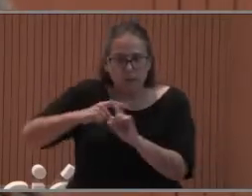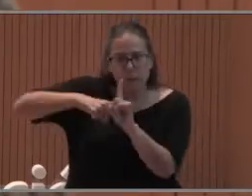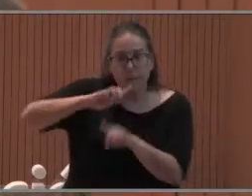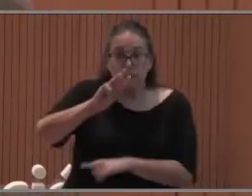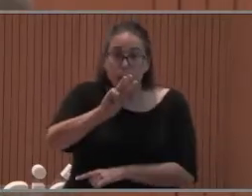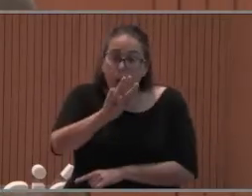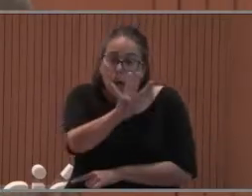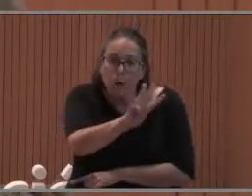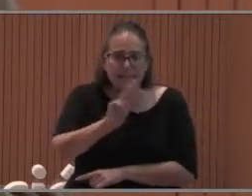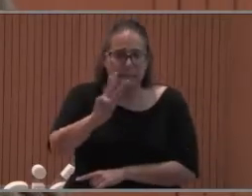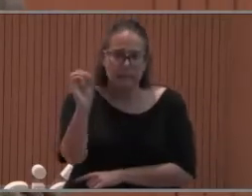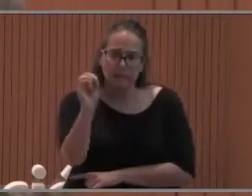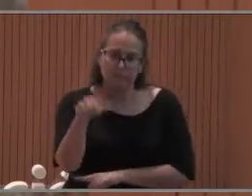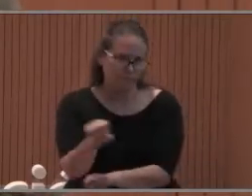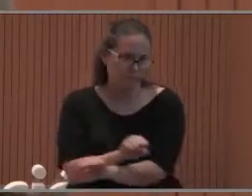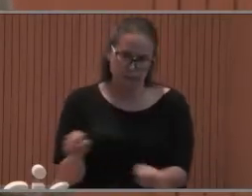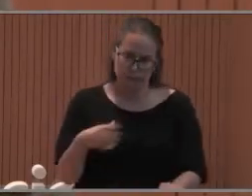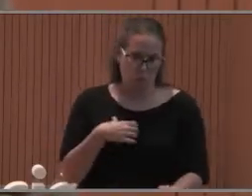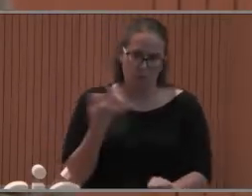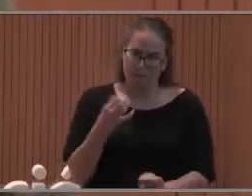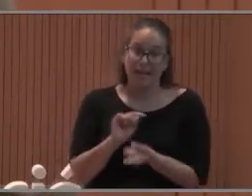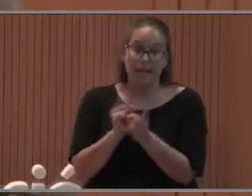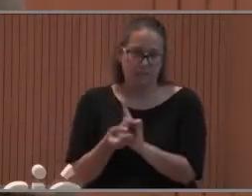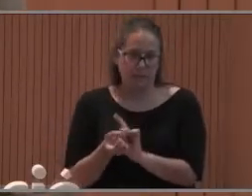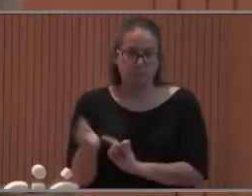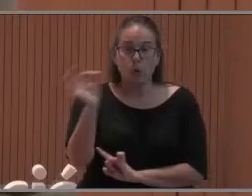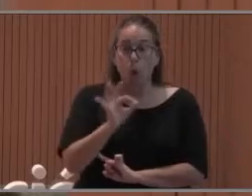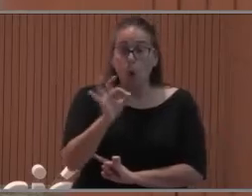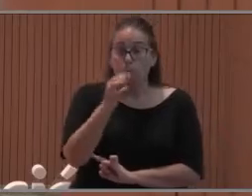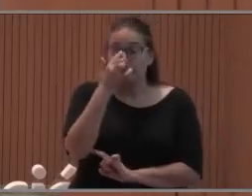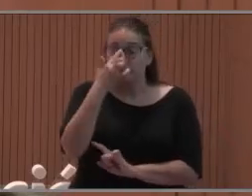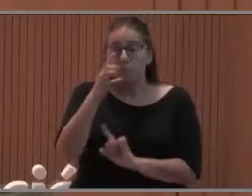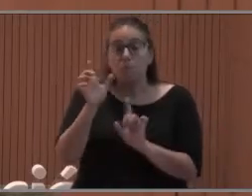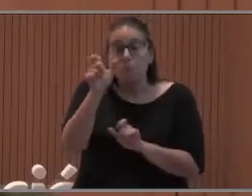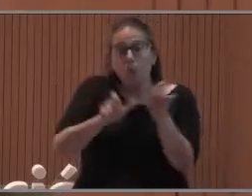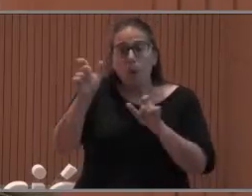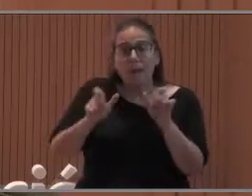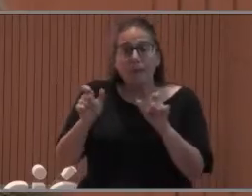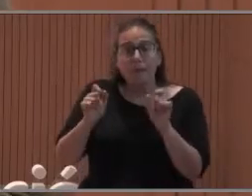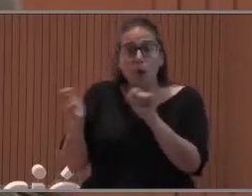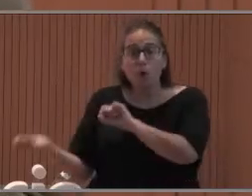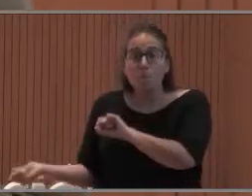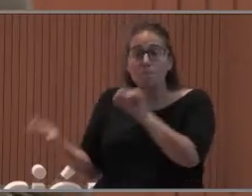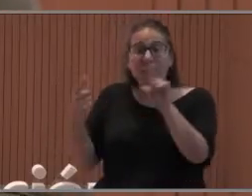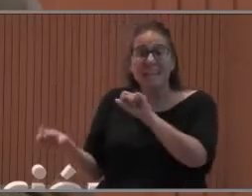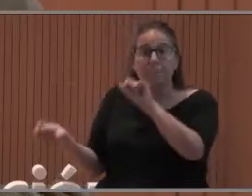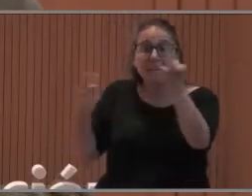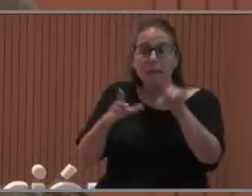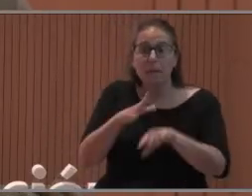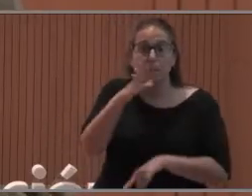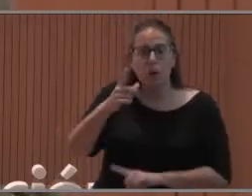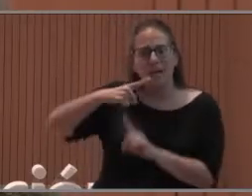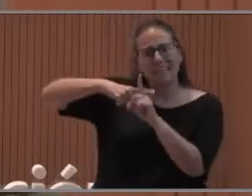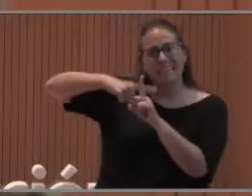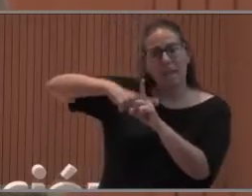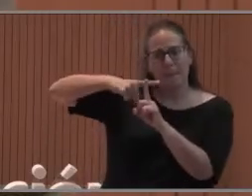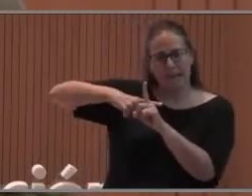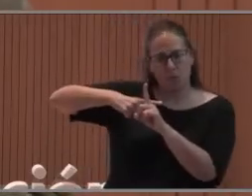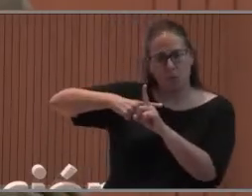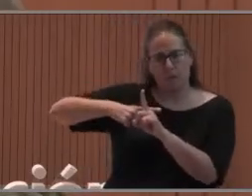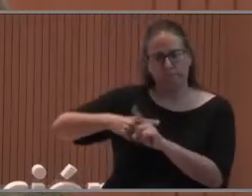esto, o con desplazamientos de la población. Las migraciones climáticas va a ser uno de los principales impactos de la crisis climática a nivel